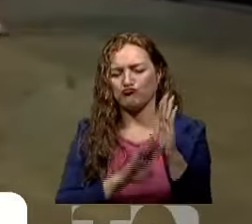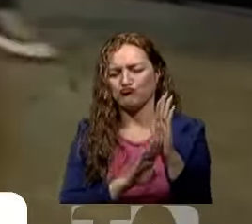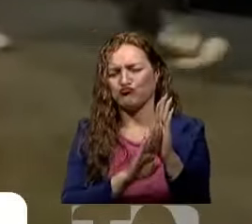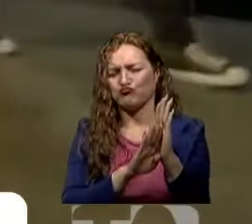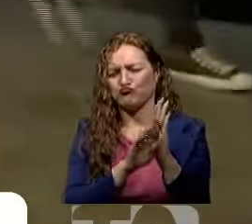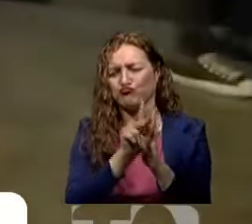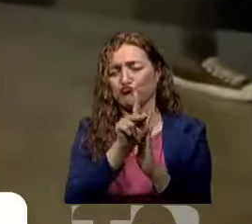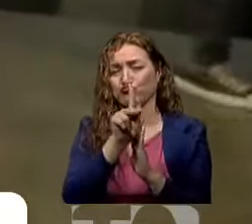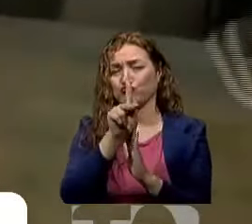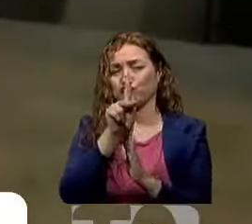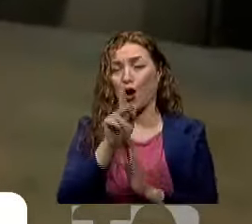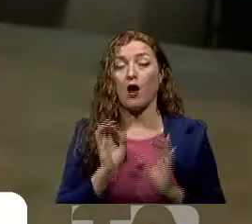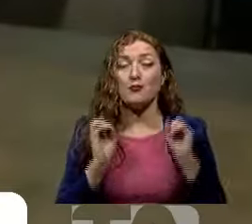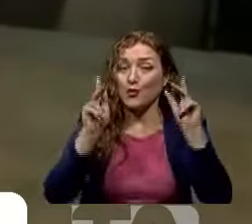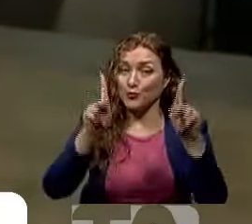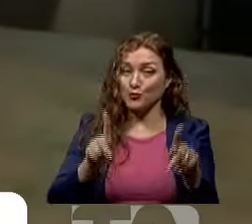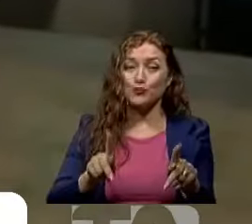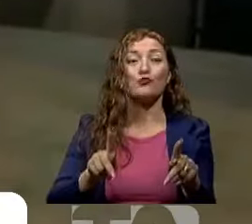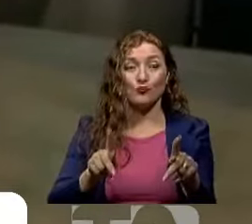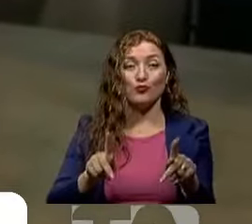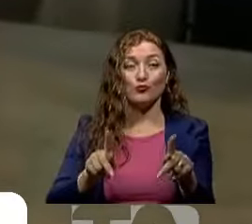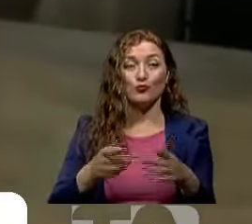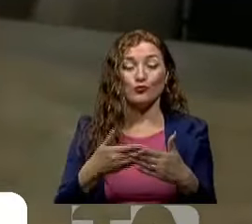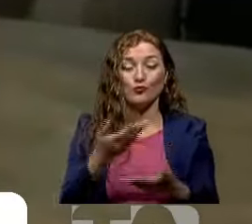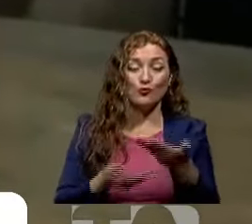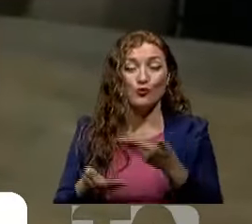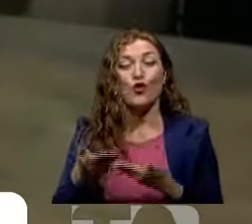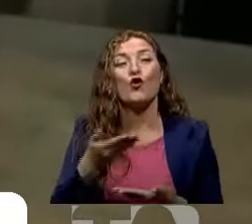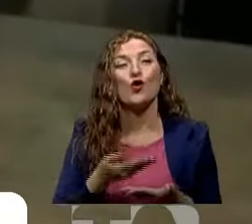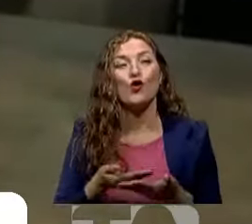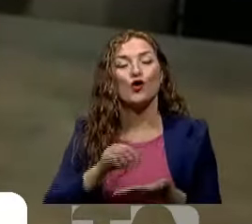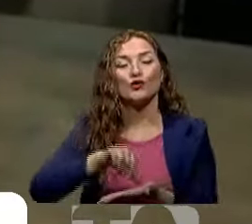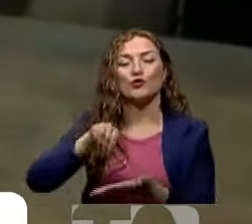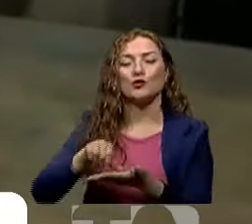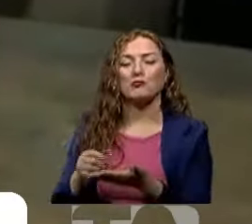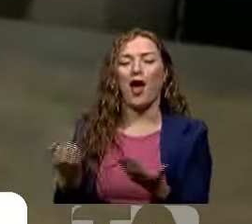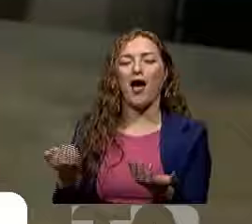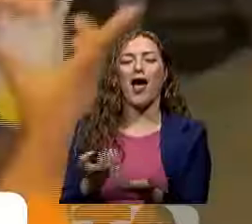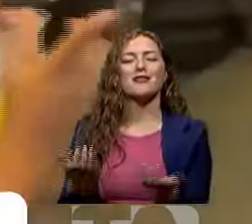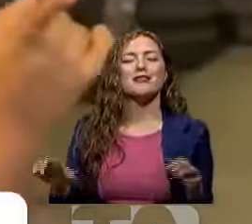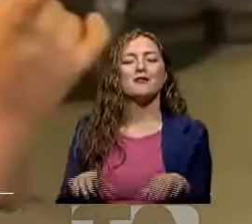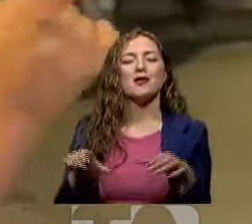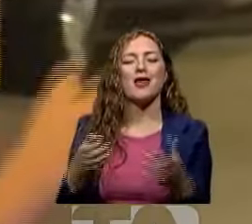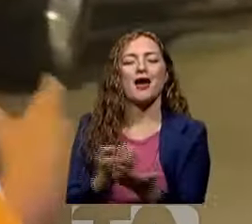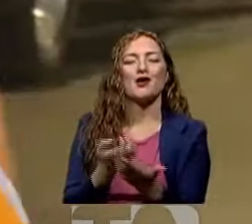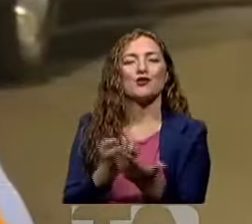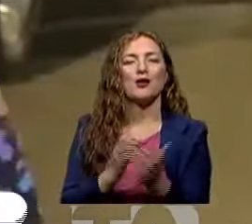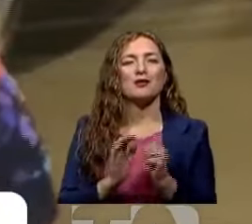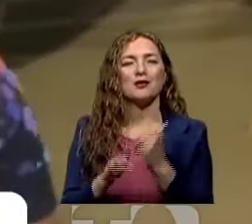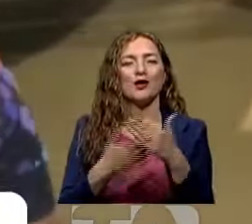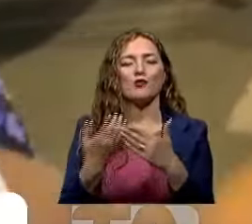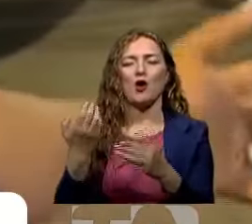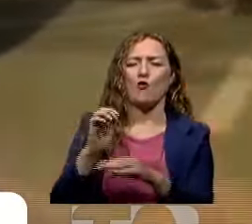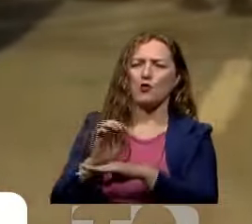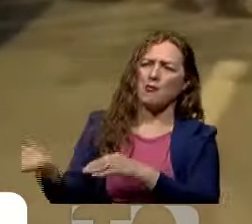que con esta oportunidad que abre las puertas al comercio y toda la ciudad se reactiva económicamente. Todos los ecuatorianos de la fiesta de